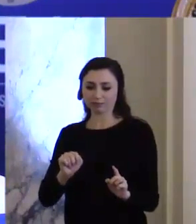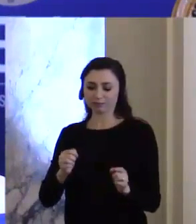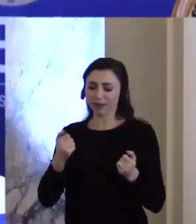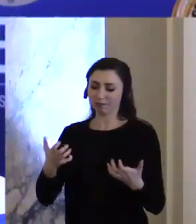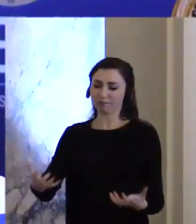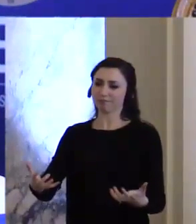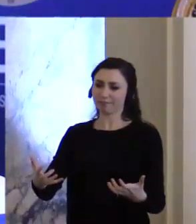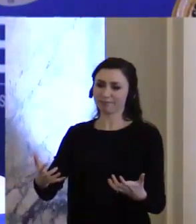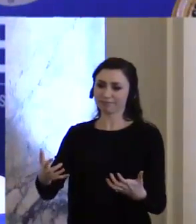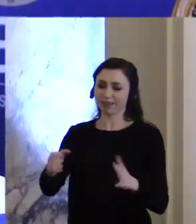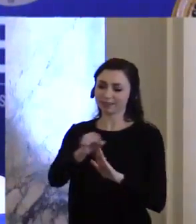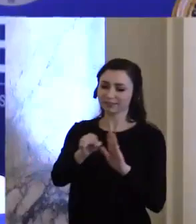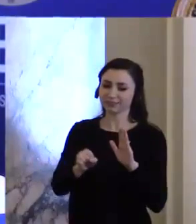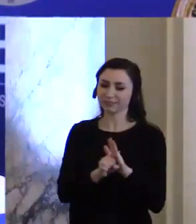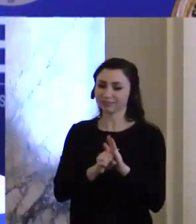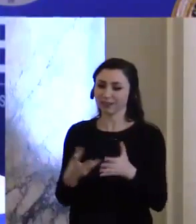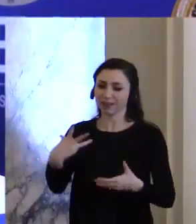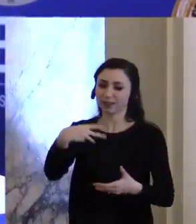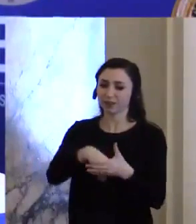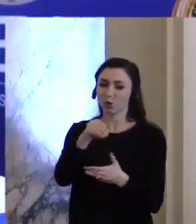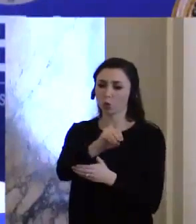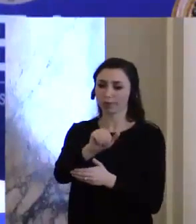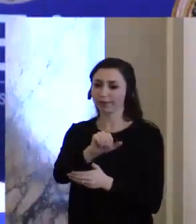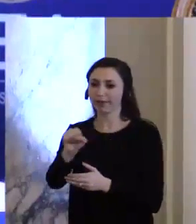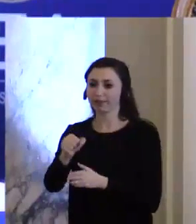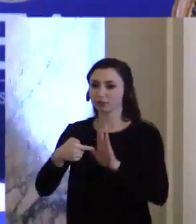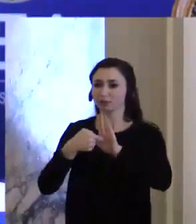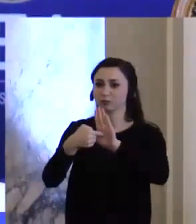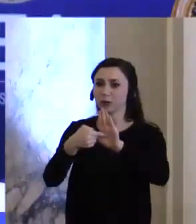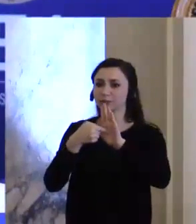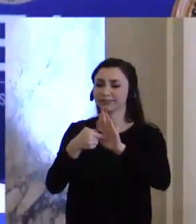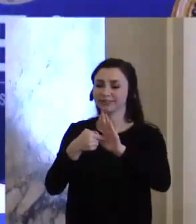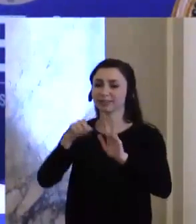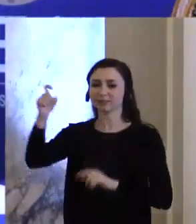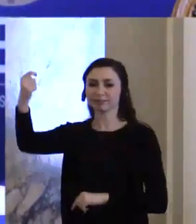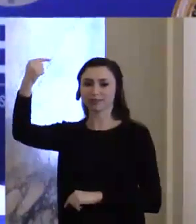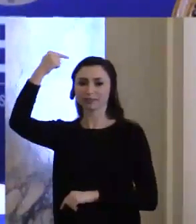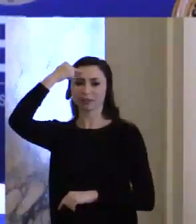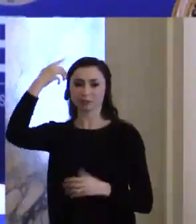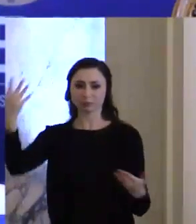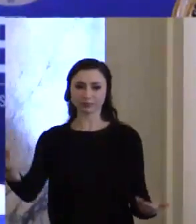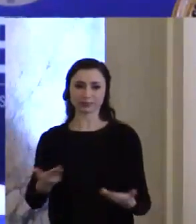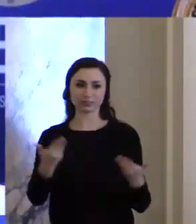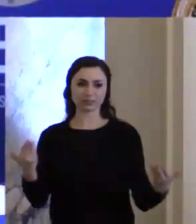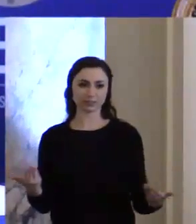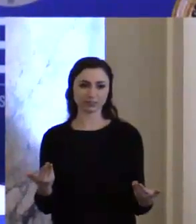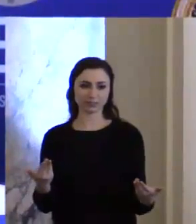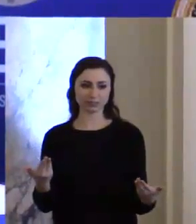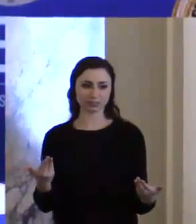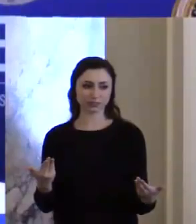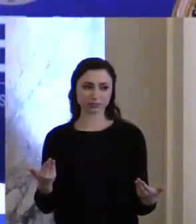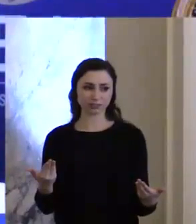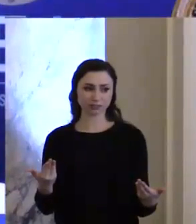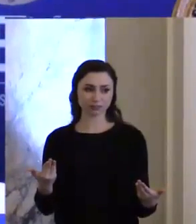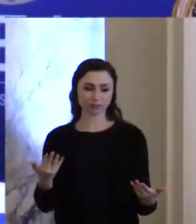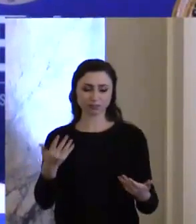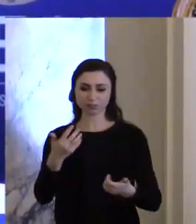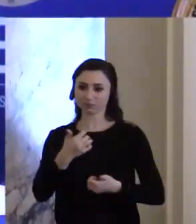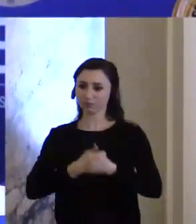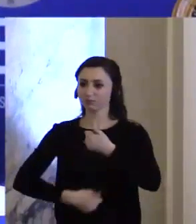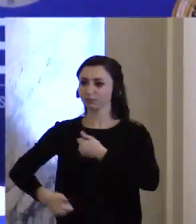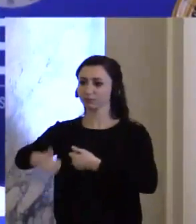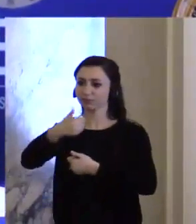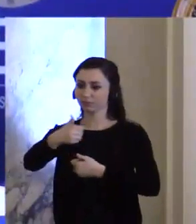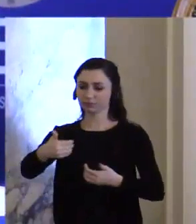por sus gobiernos y que es de ellos de quien nuestra Secretaría General recibe nuestros mandatos y ante los